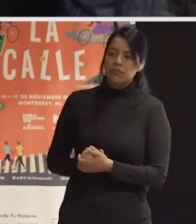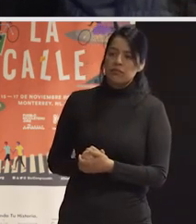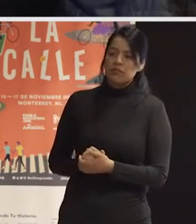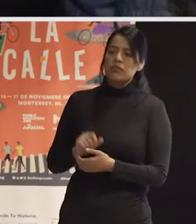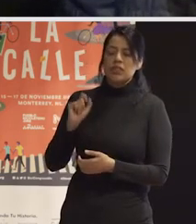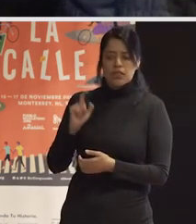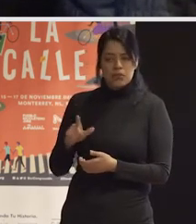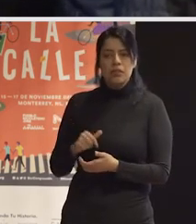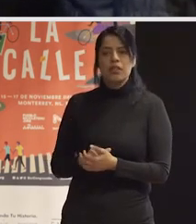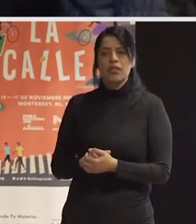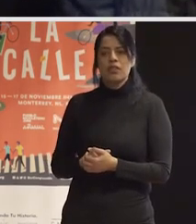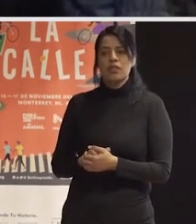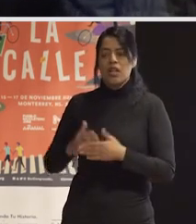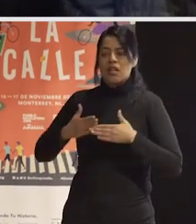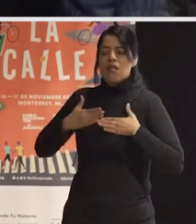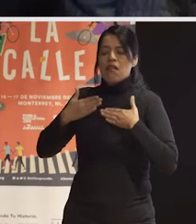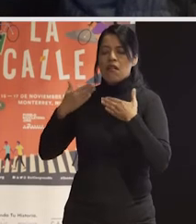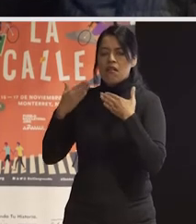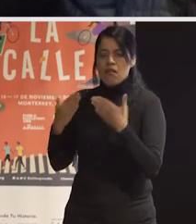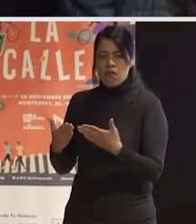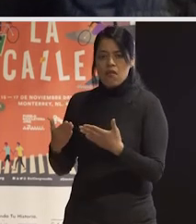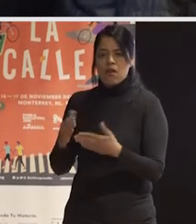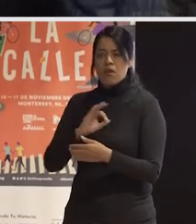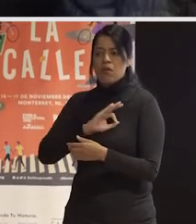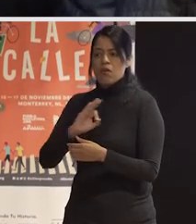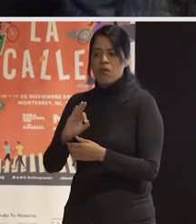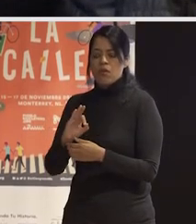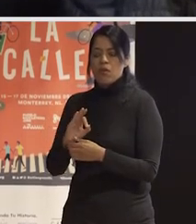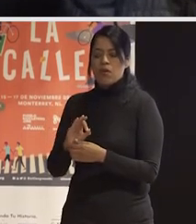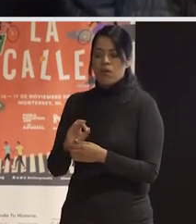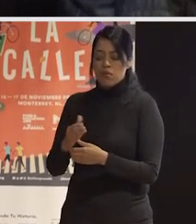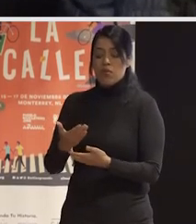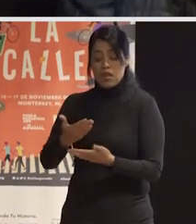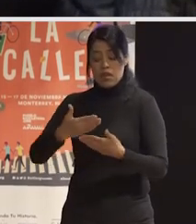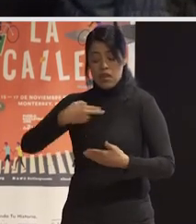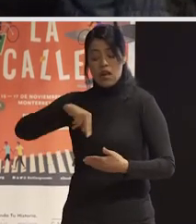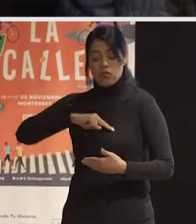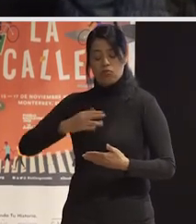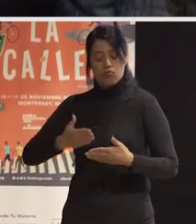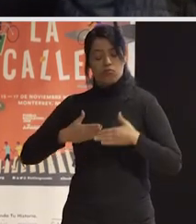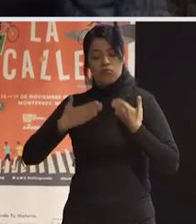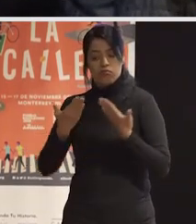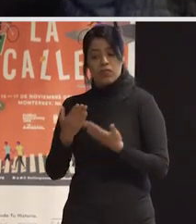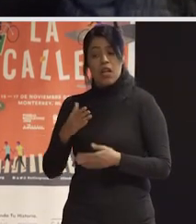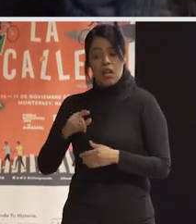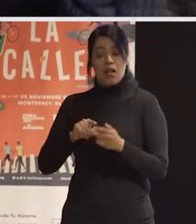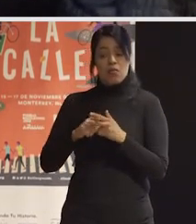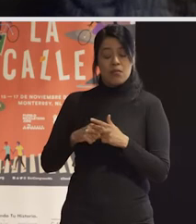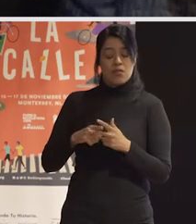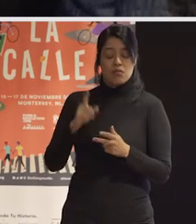y también la confianza que podamos que puedan tener en nosotros al principio es difícil